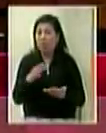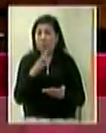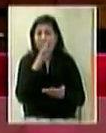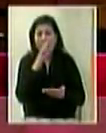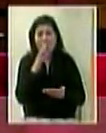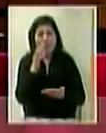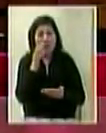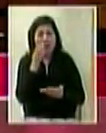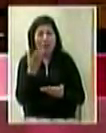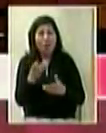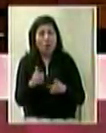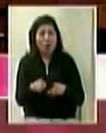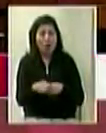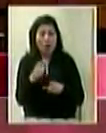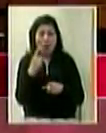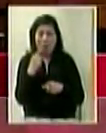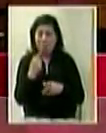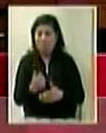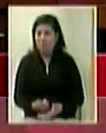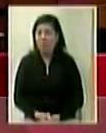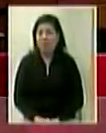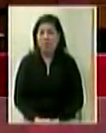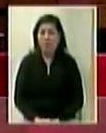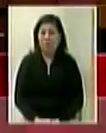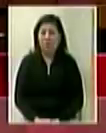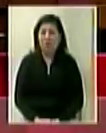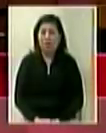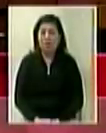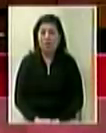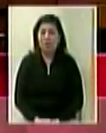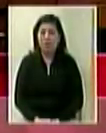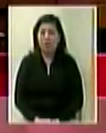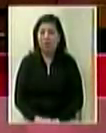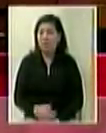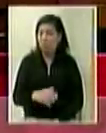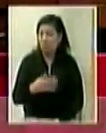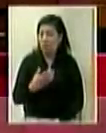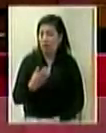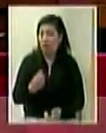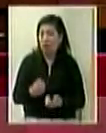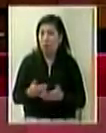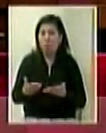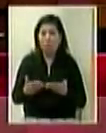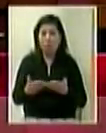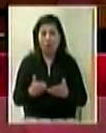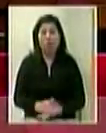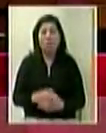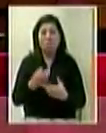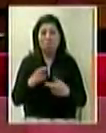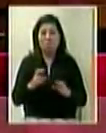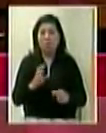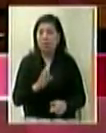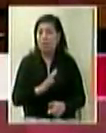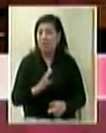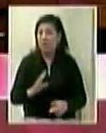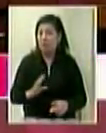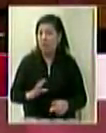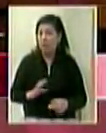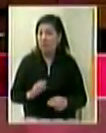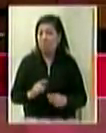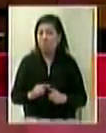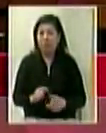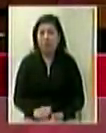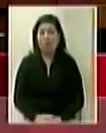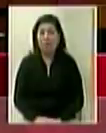mujeres que reciba también a hombres obligarlo Yo entiendo que eso se puede hacer con con colegios públicos del Estado no se